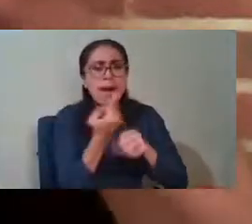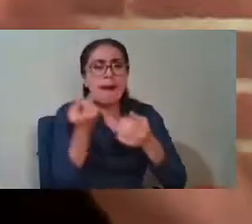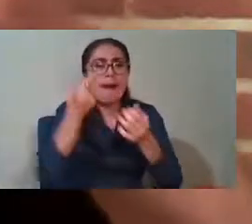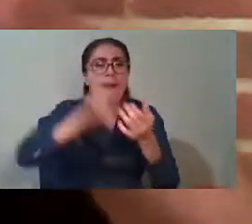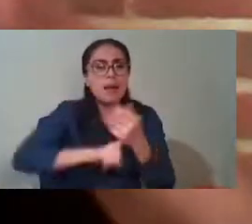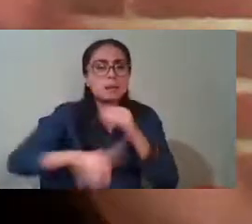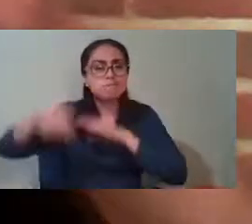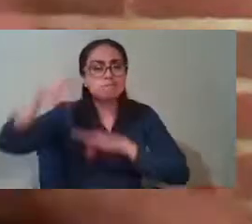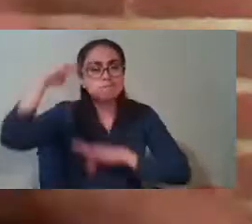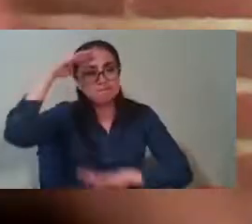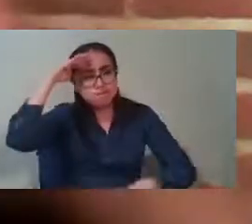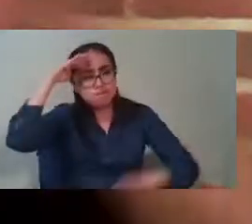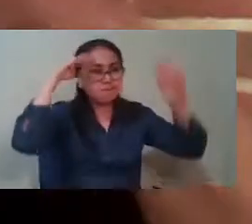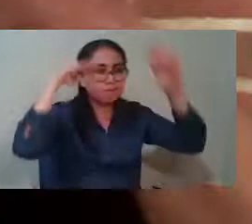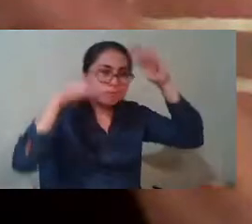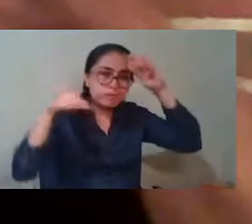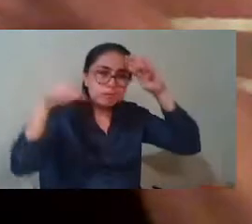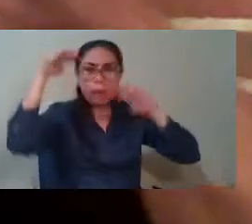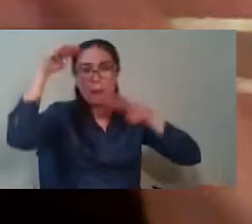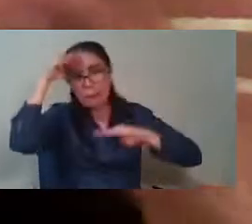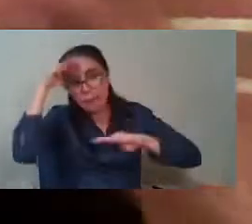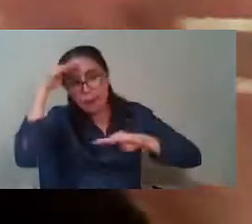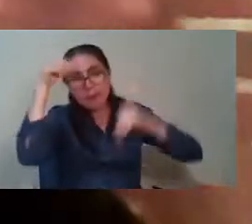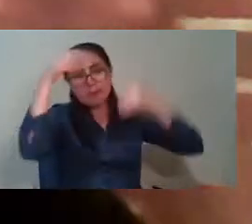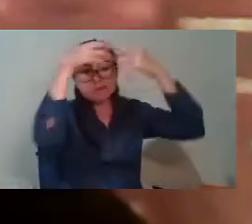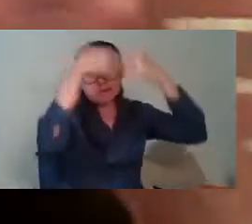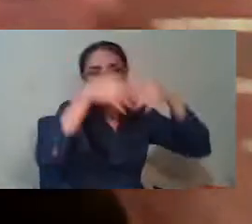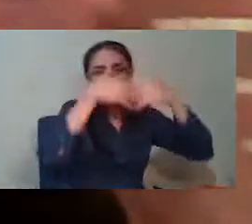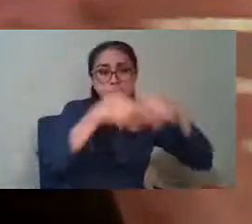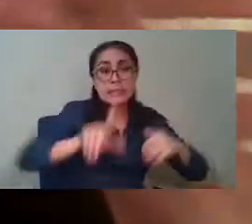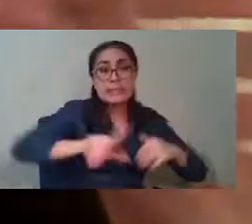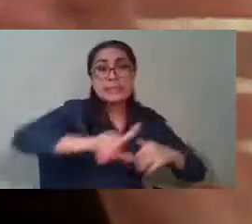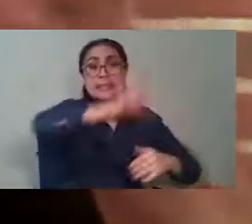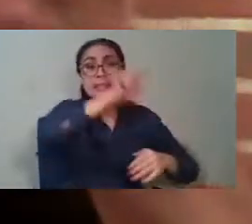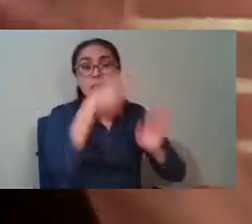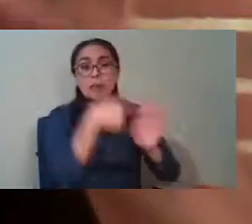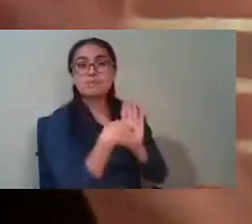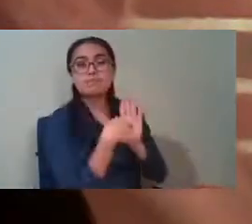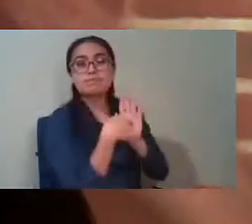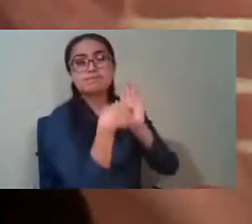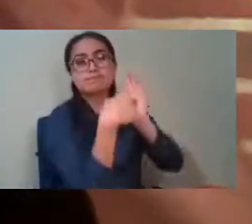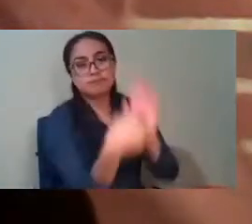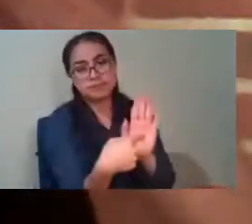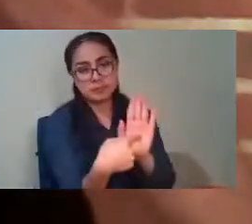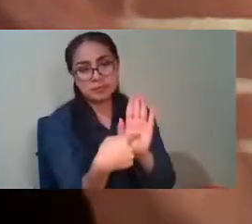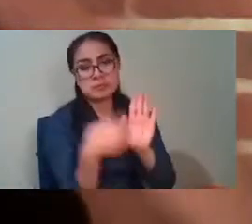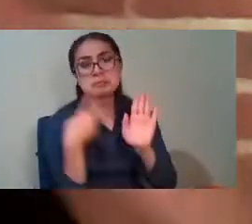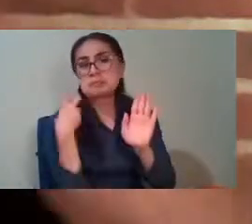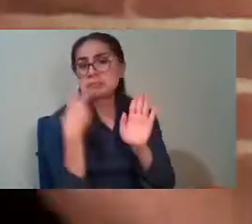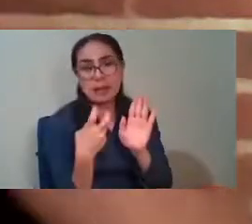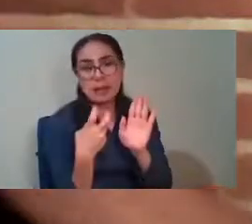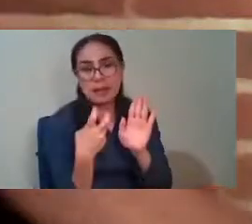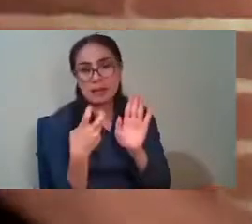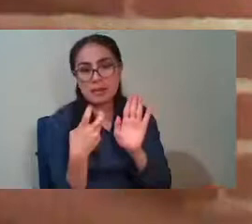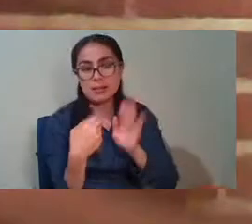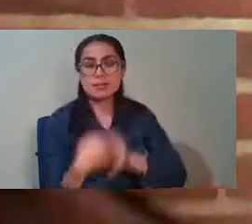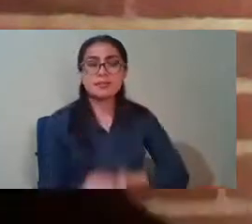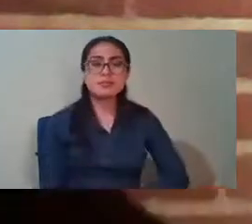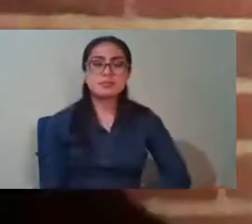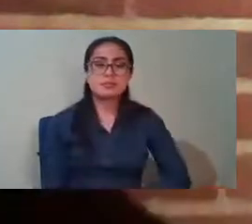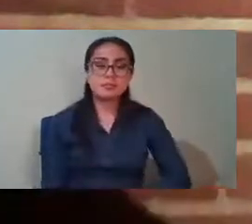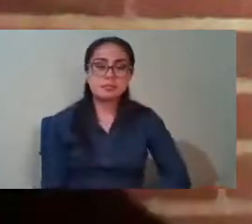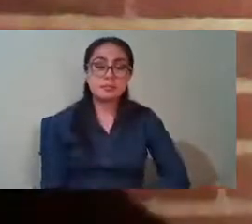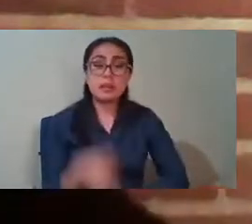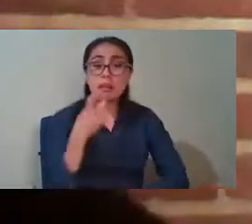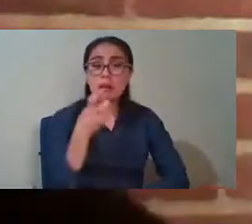construir sentido, transmitirlo y crear un lenguaje que es recibido y decodificado. ¿De qué